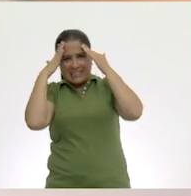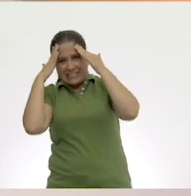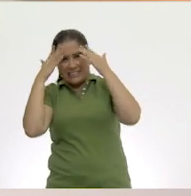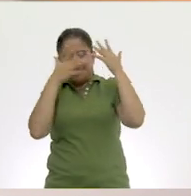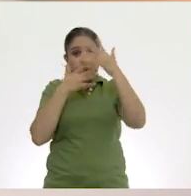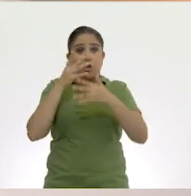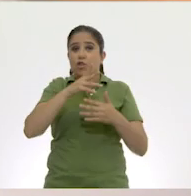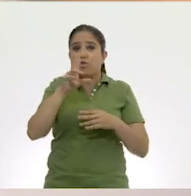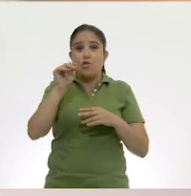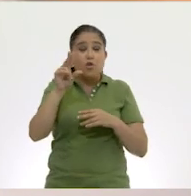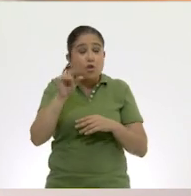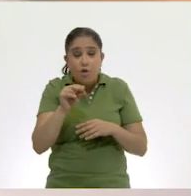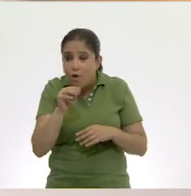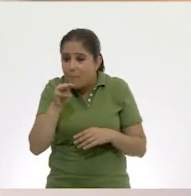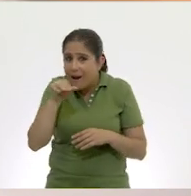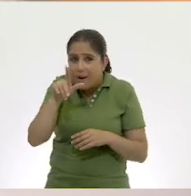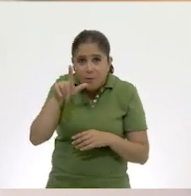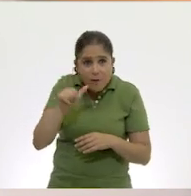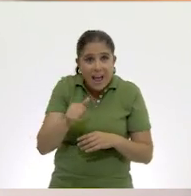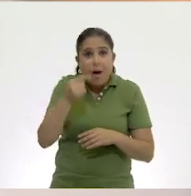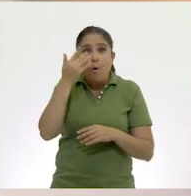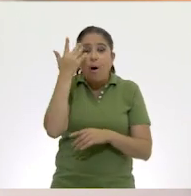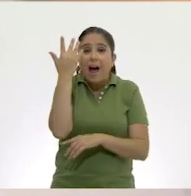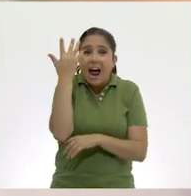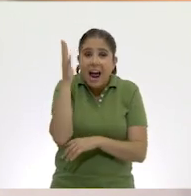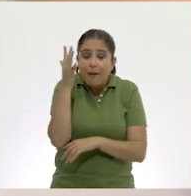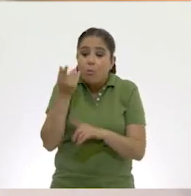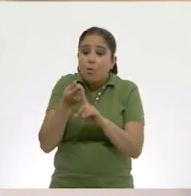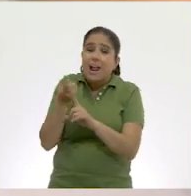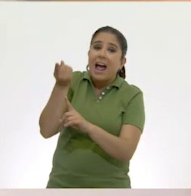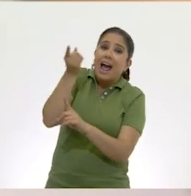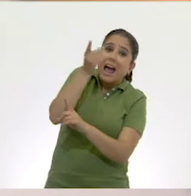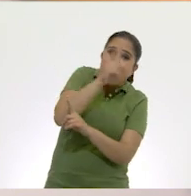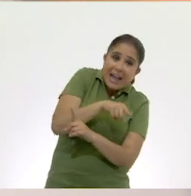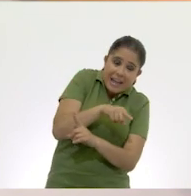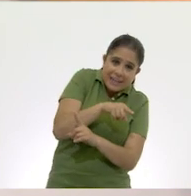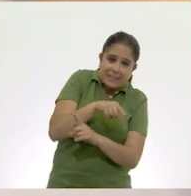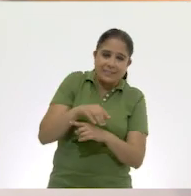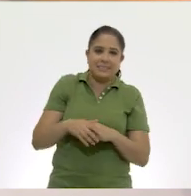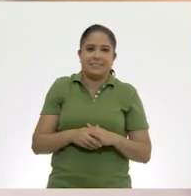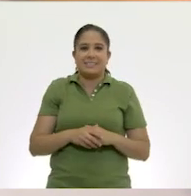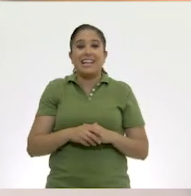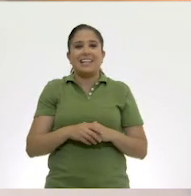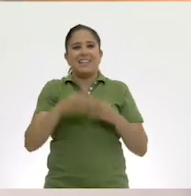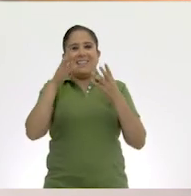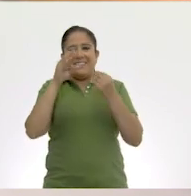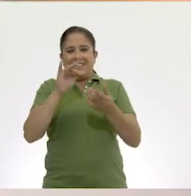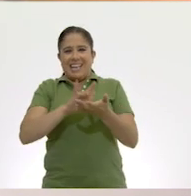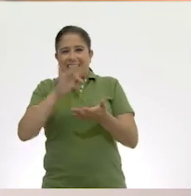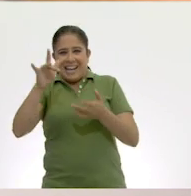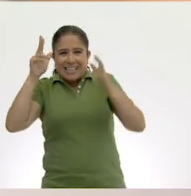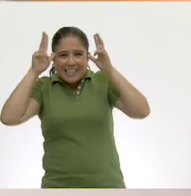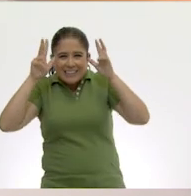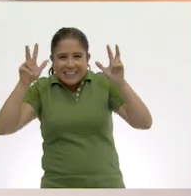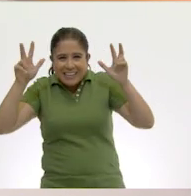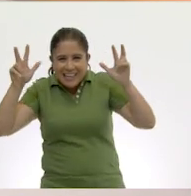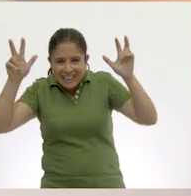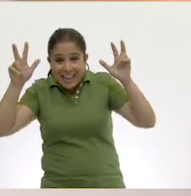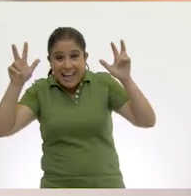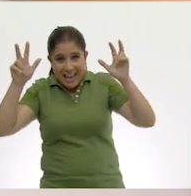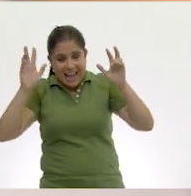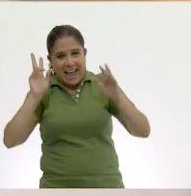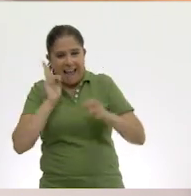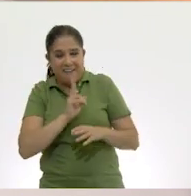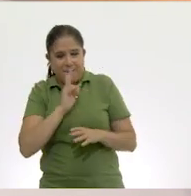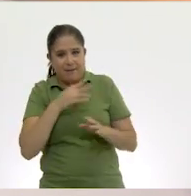no no humano la un árbol hacia adelante hoy muchas gracias señorita de nada voy a ver